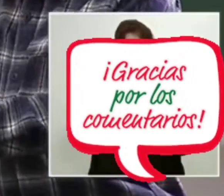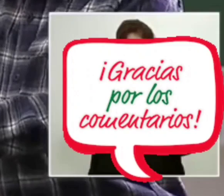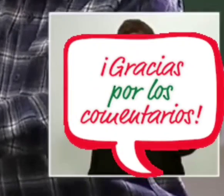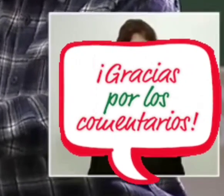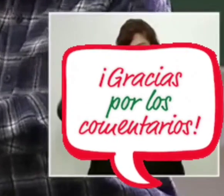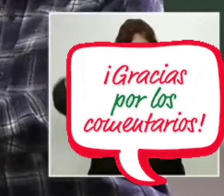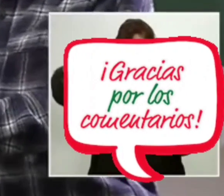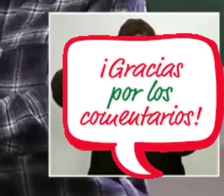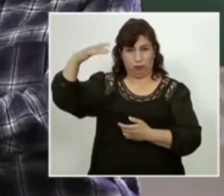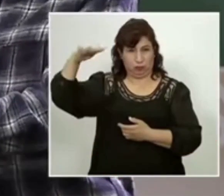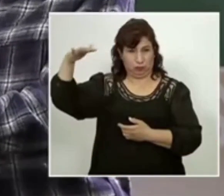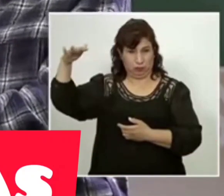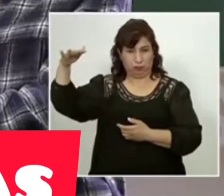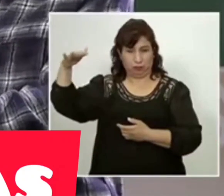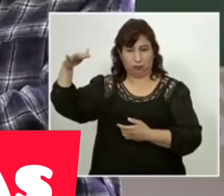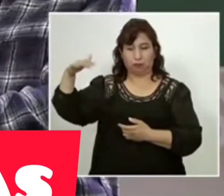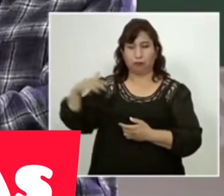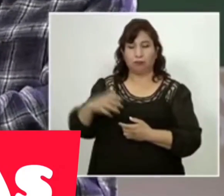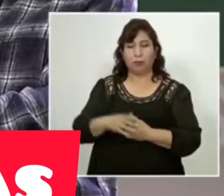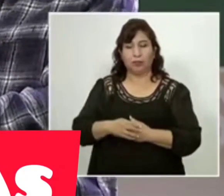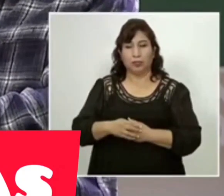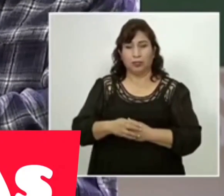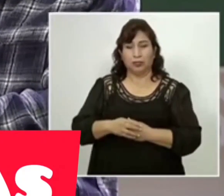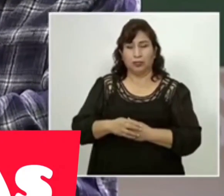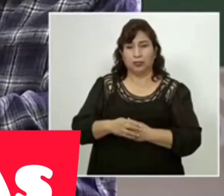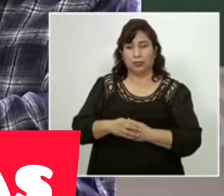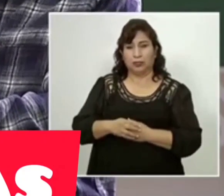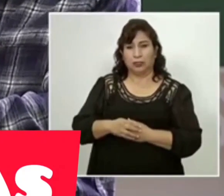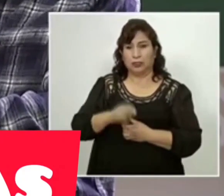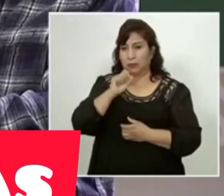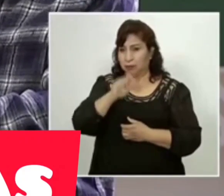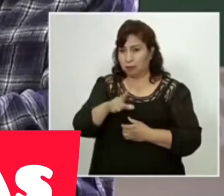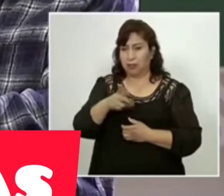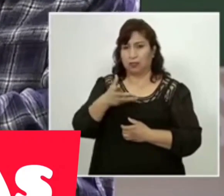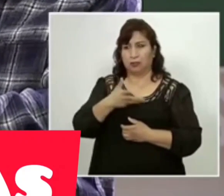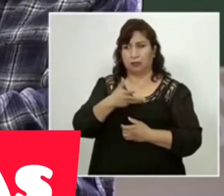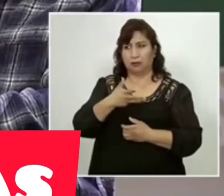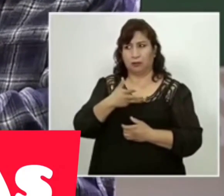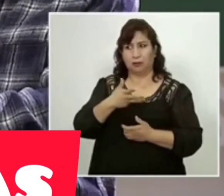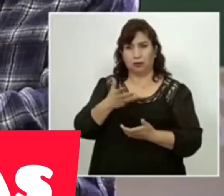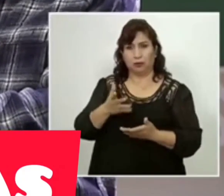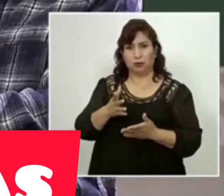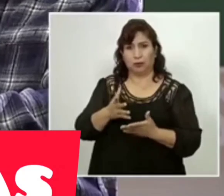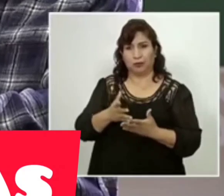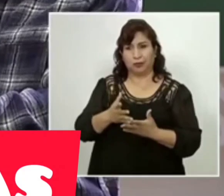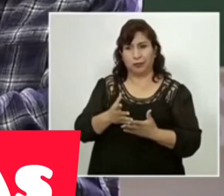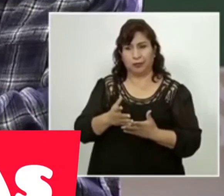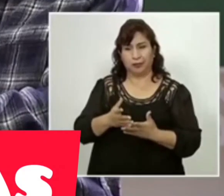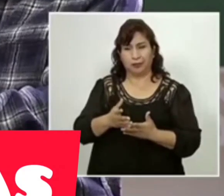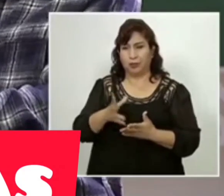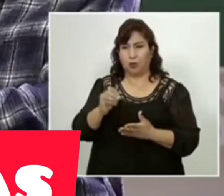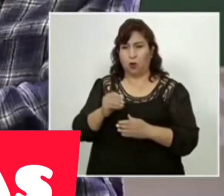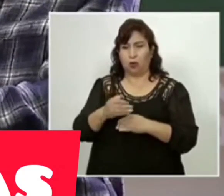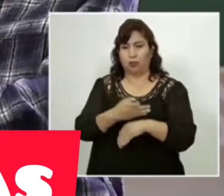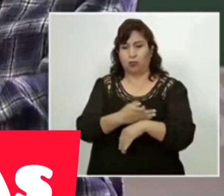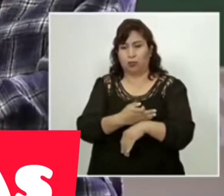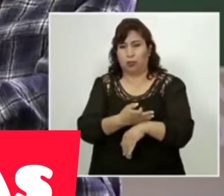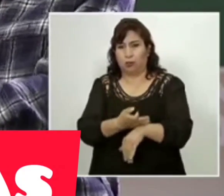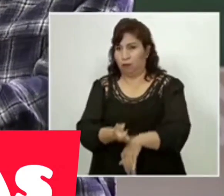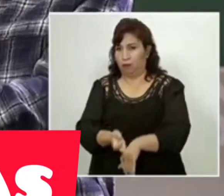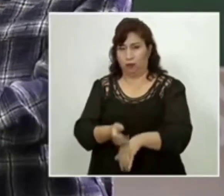adultos mayores va muy bien. Es también cosa de que no se demore el pago